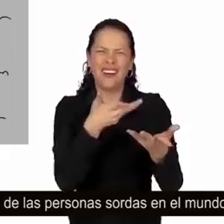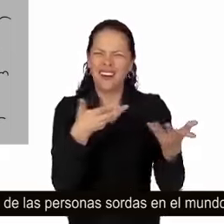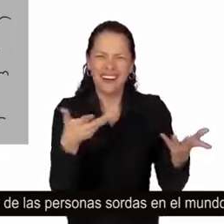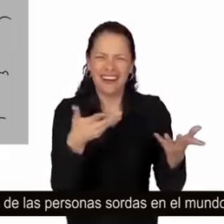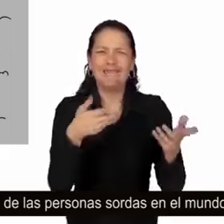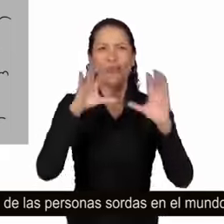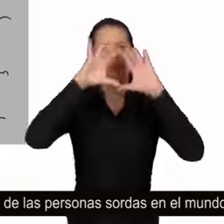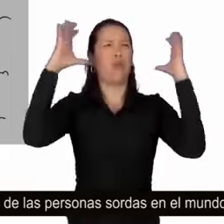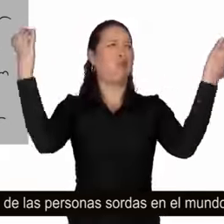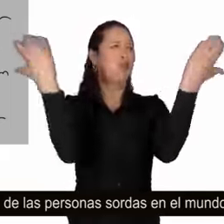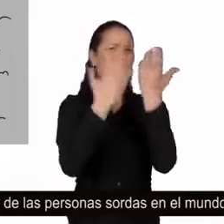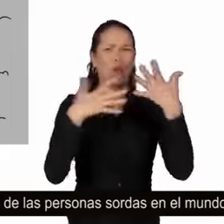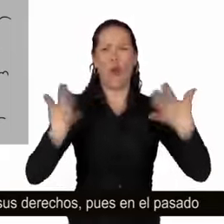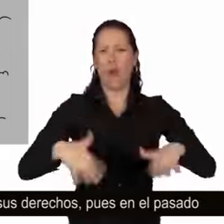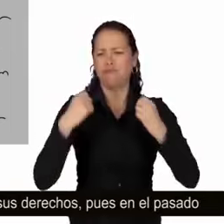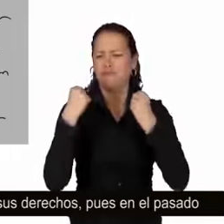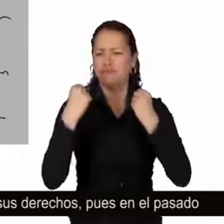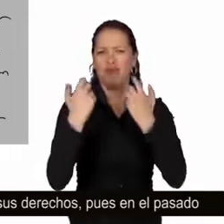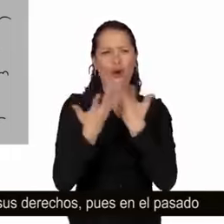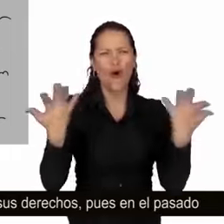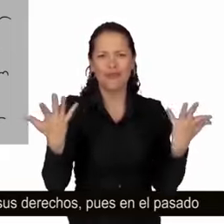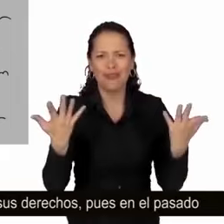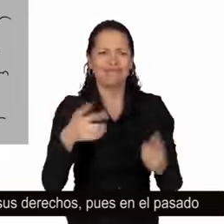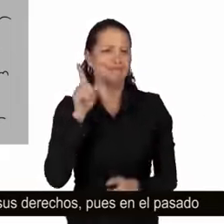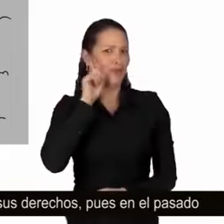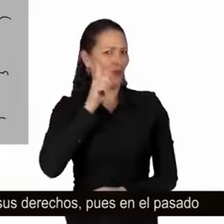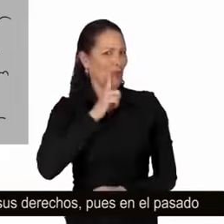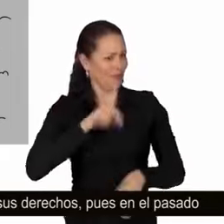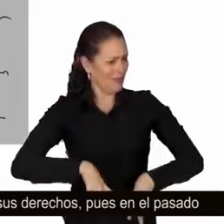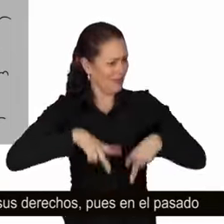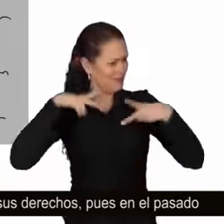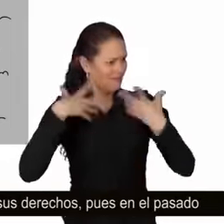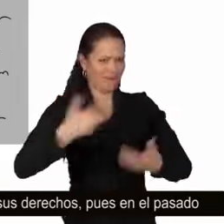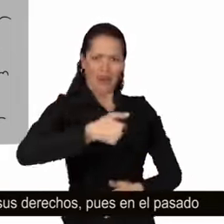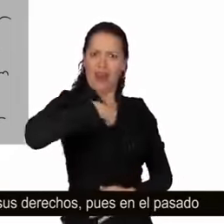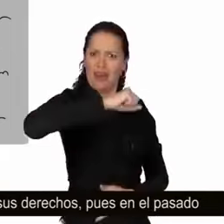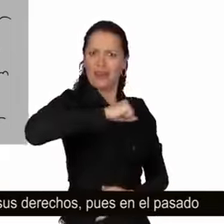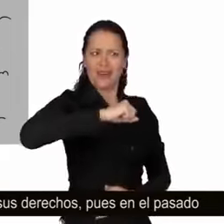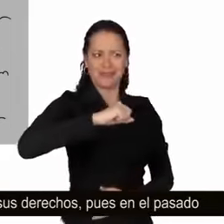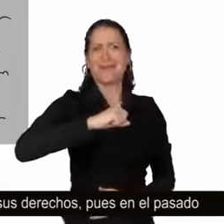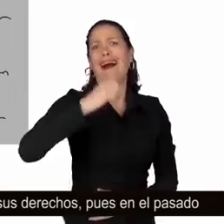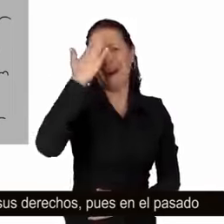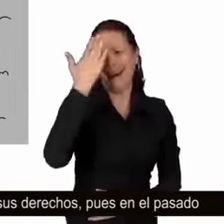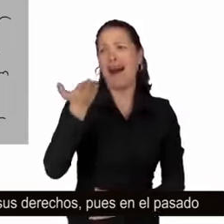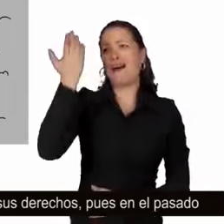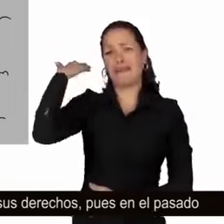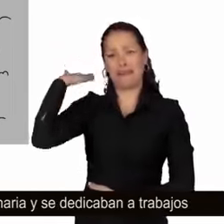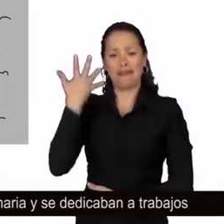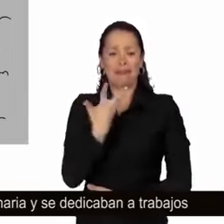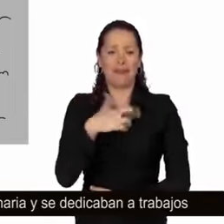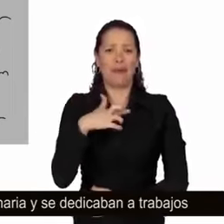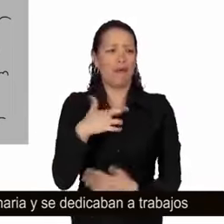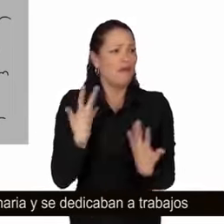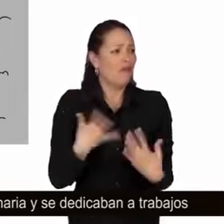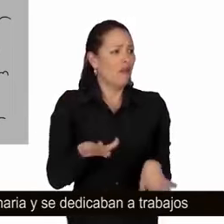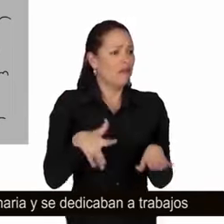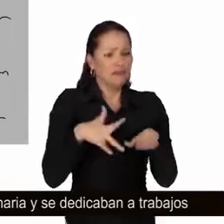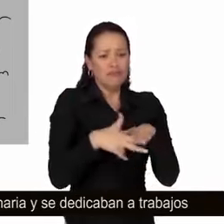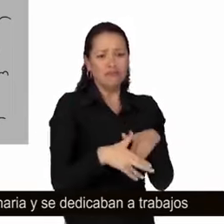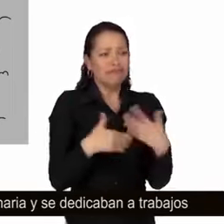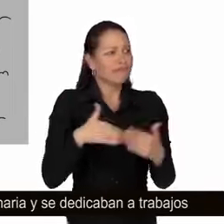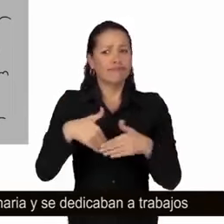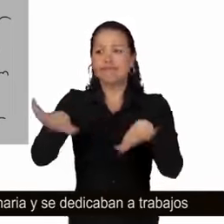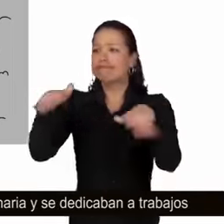incidencia de las personas sordas en el mundo, pues se empoderaron y lucharon por sus derechos. En el pasado, solo lograban hacer estudios